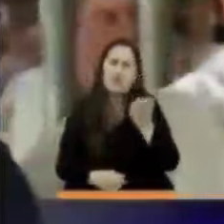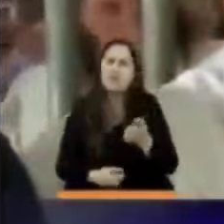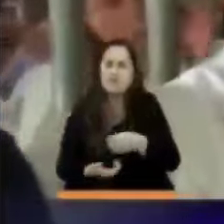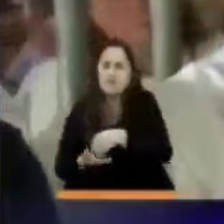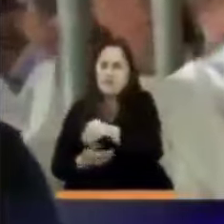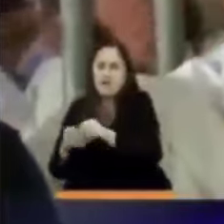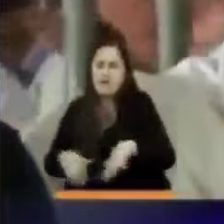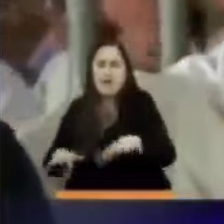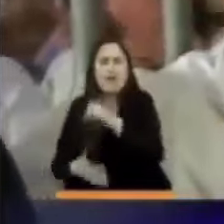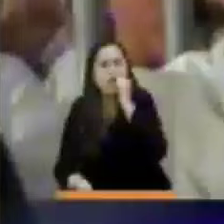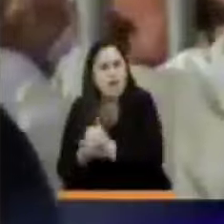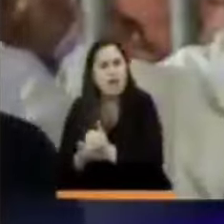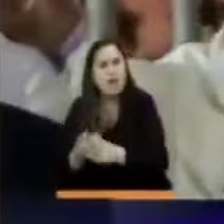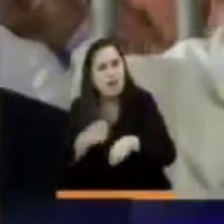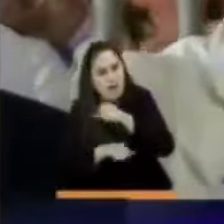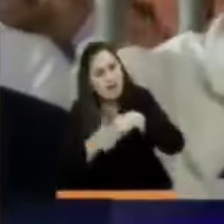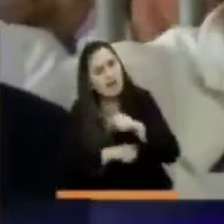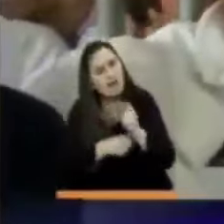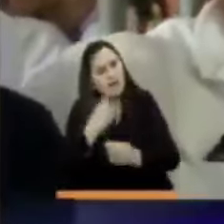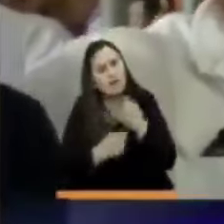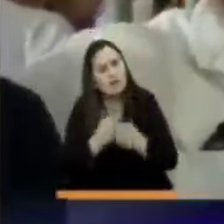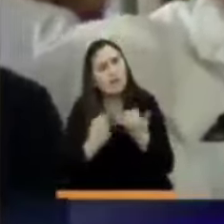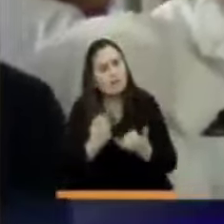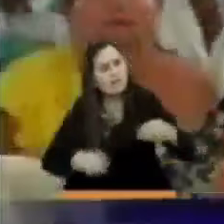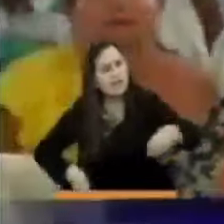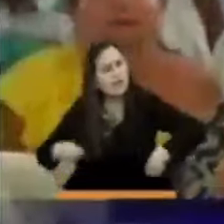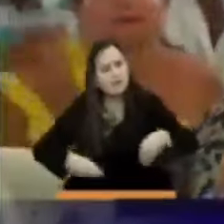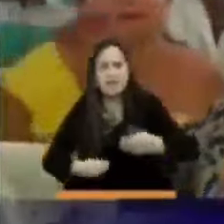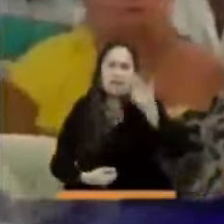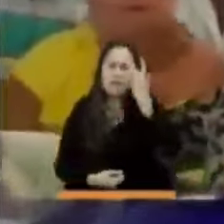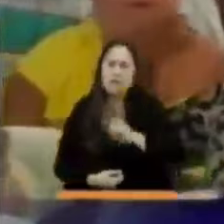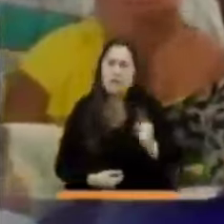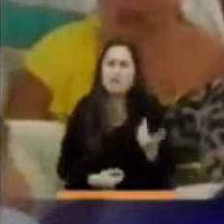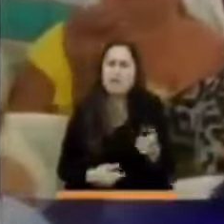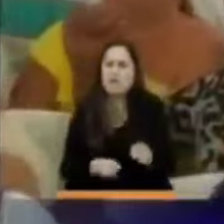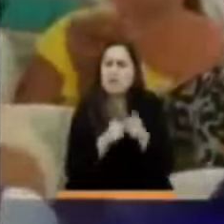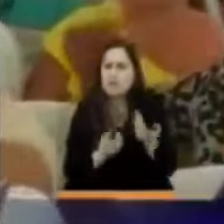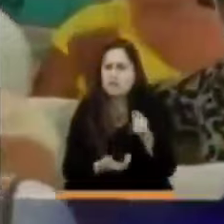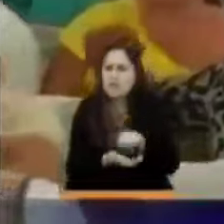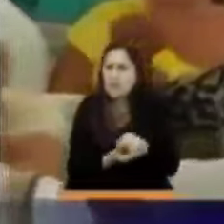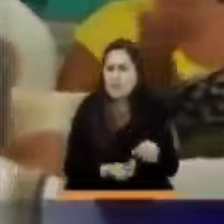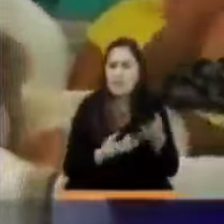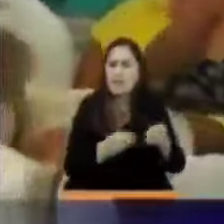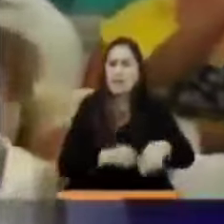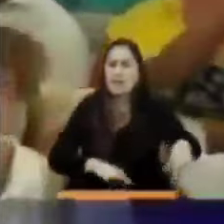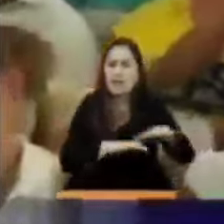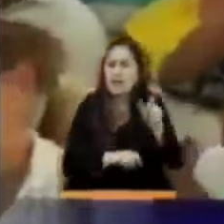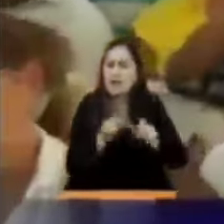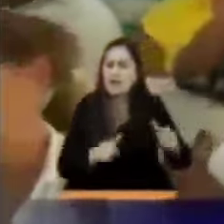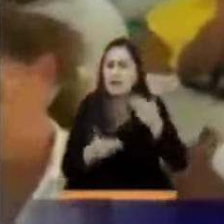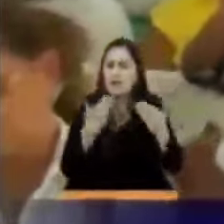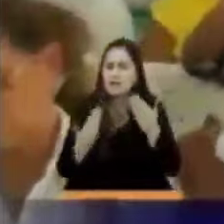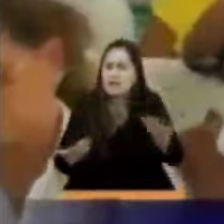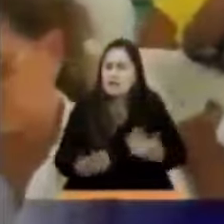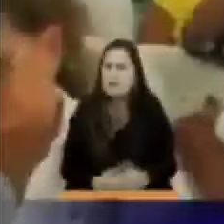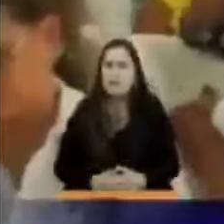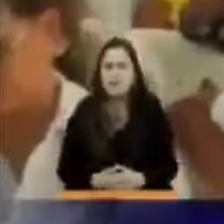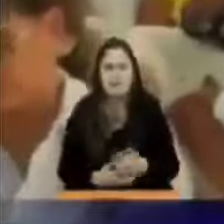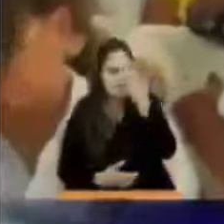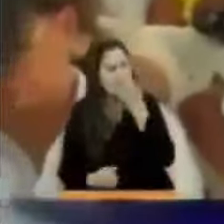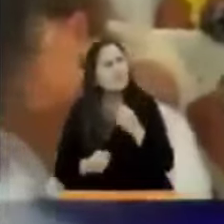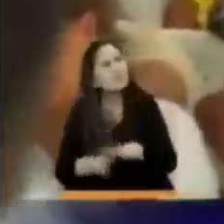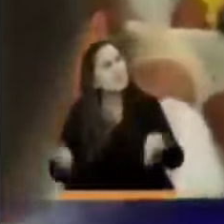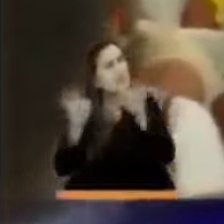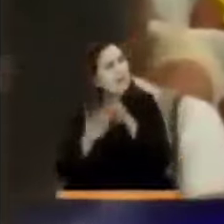la tierra de manera obligatoria para invertirla en negocios donde hay corrupción, y no se puede hacer directamente lo mismo para darle tierras a los campesinos. ¿Por qué es más importante